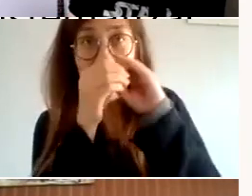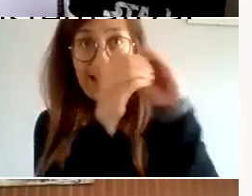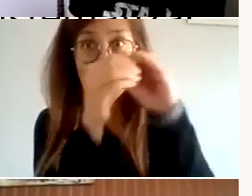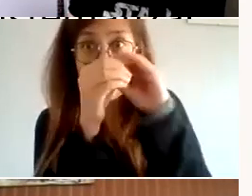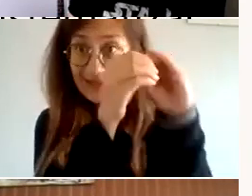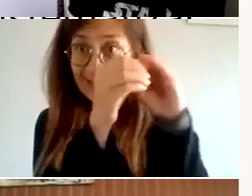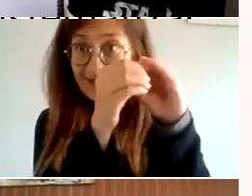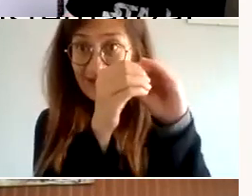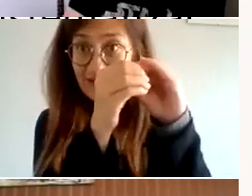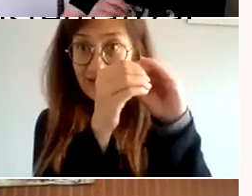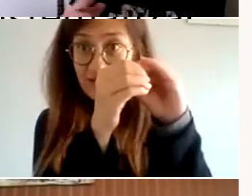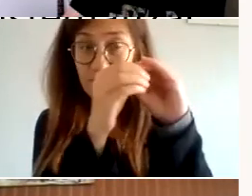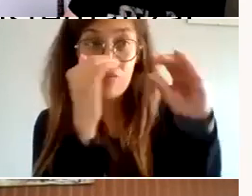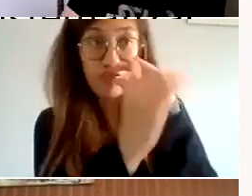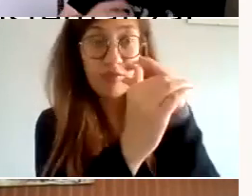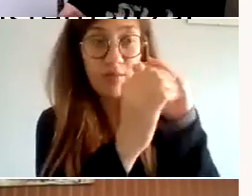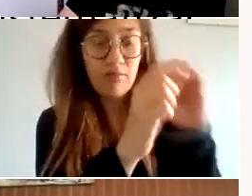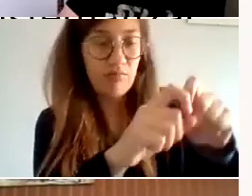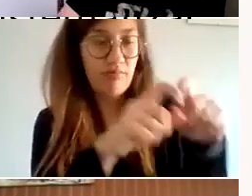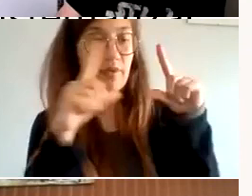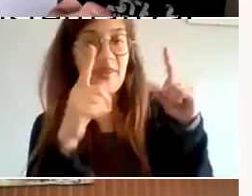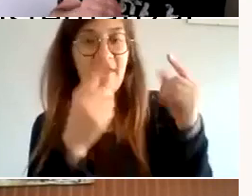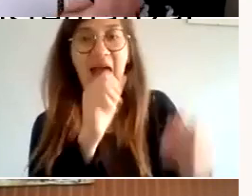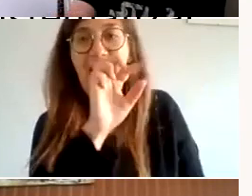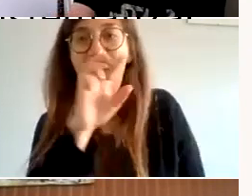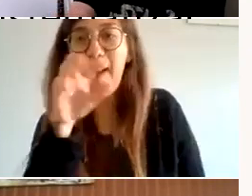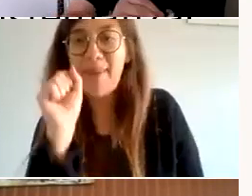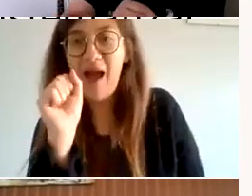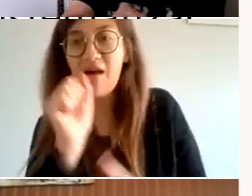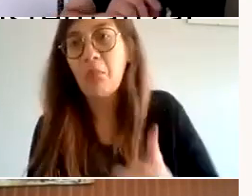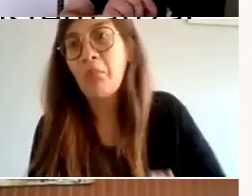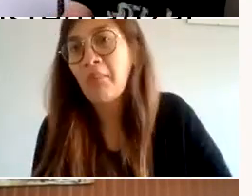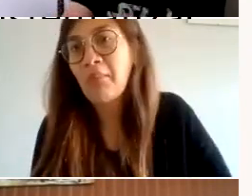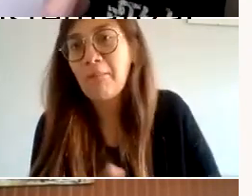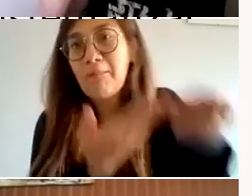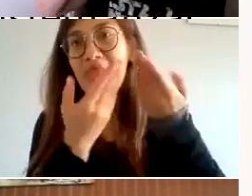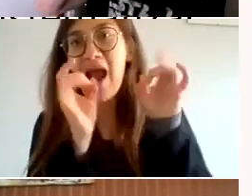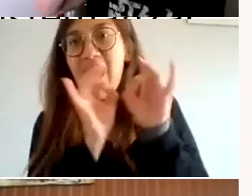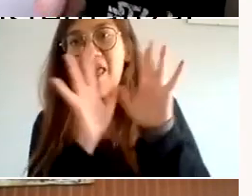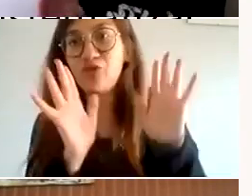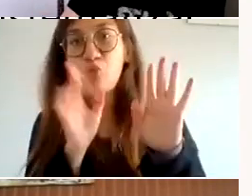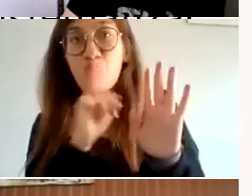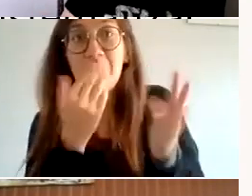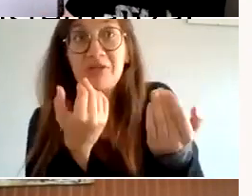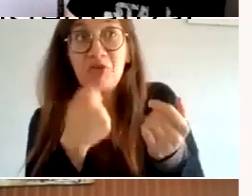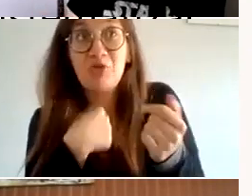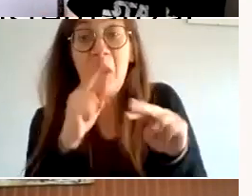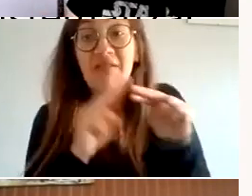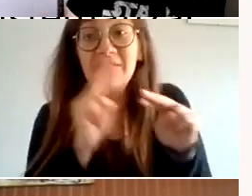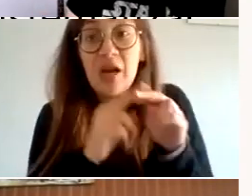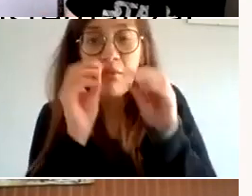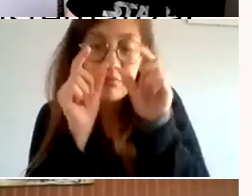del formato APA. Y si te piden, por ejemplo, el formato Chicago, tú lo cambias así, quiero Chicago, y te va a dar toda la cita en formato